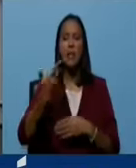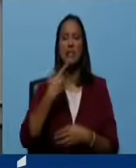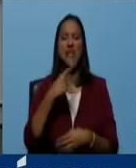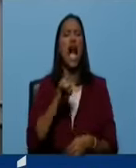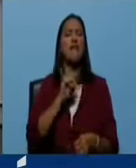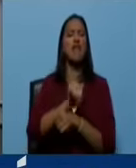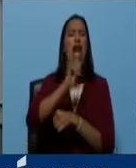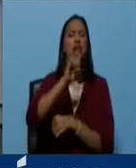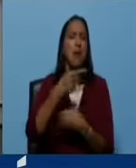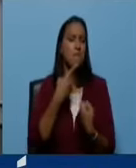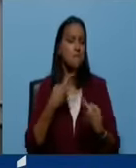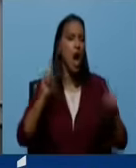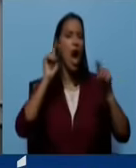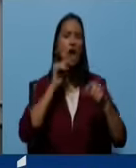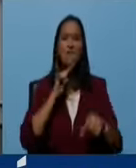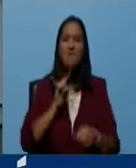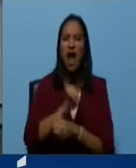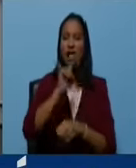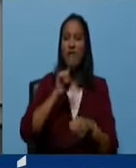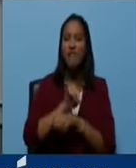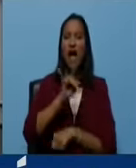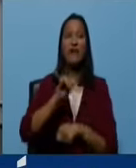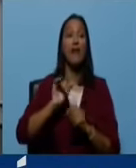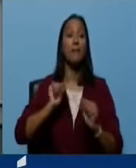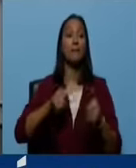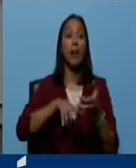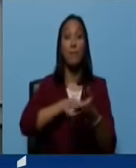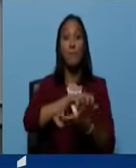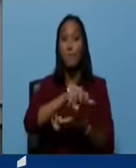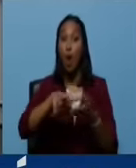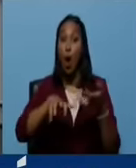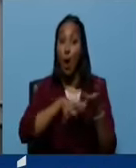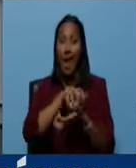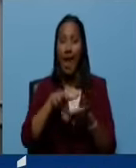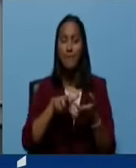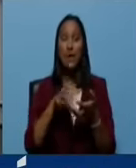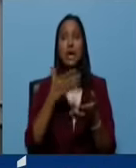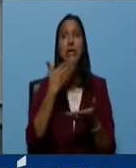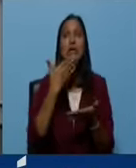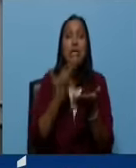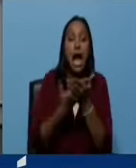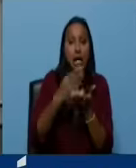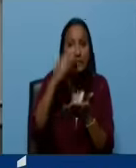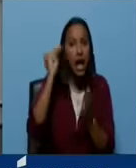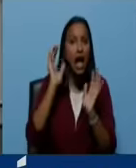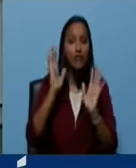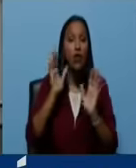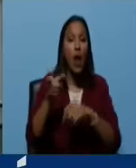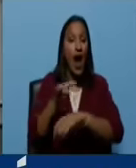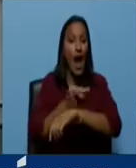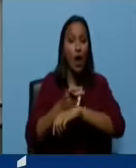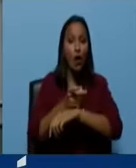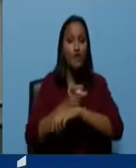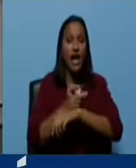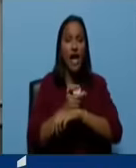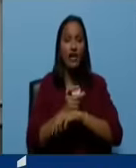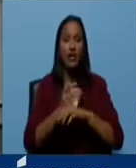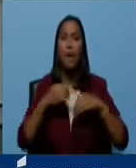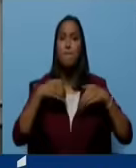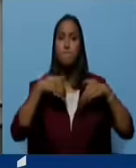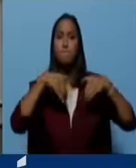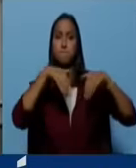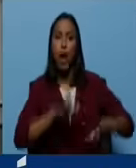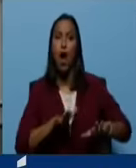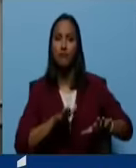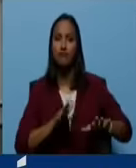que afortunadamente el Estado venezolano le dio un contundente, vamos a decir así,